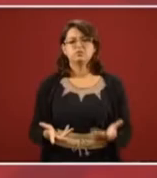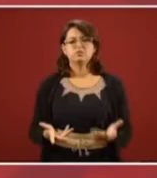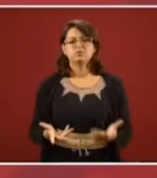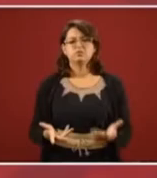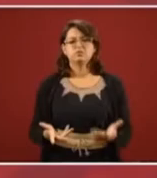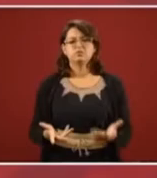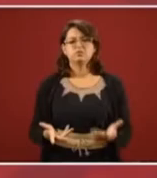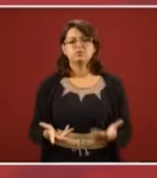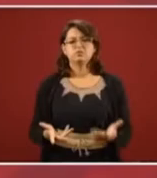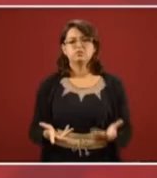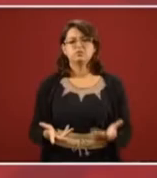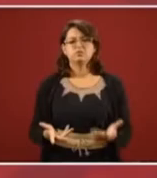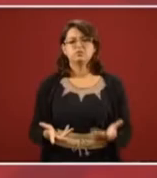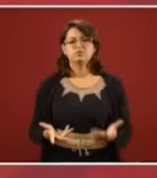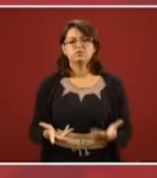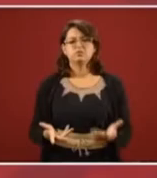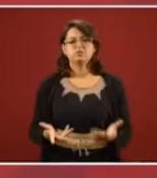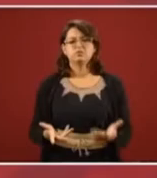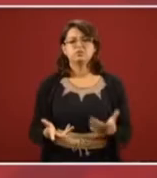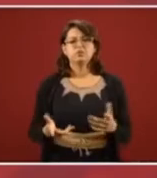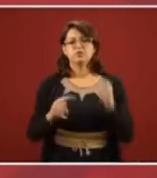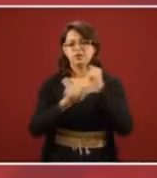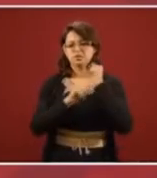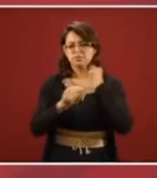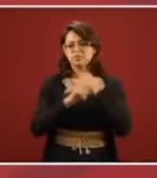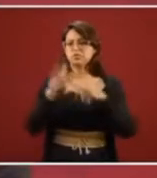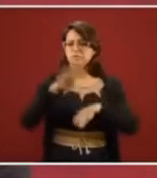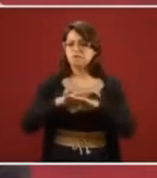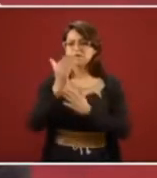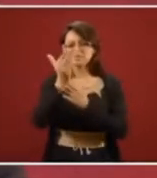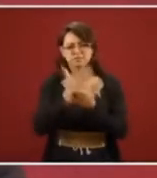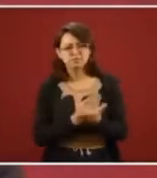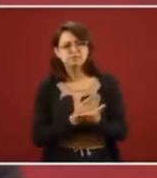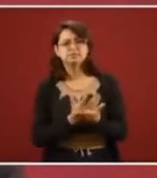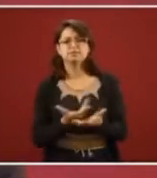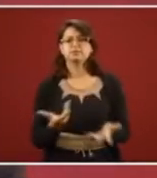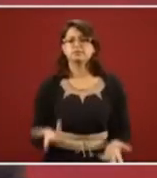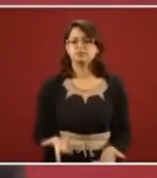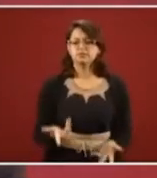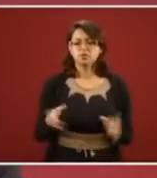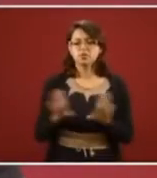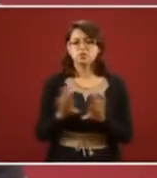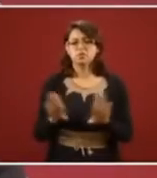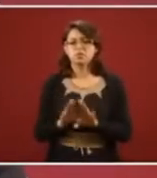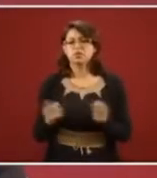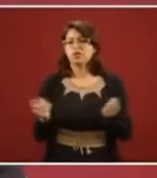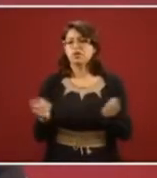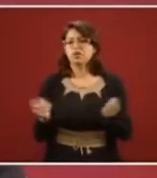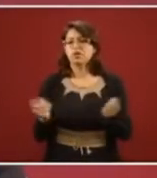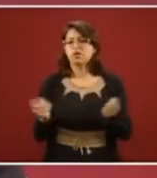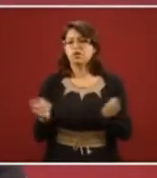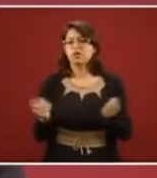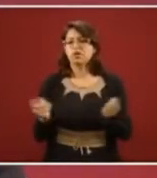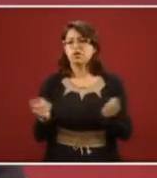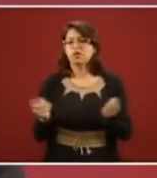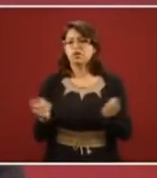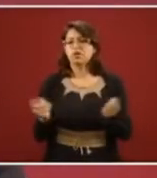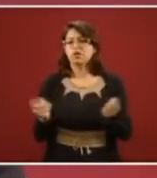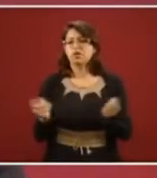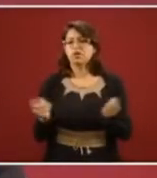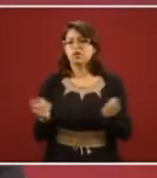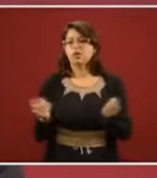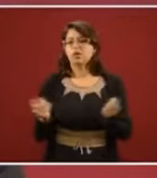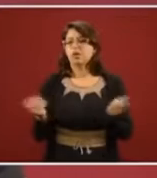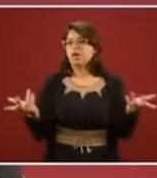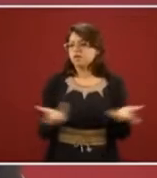con visión es perceptible son programas del metro de rock road and